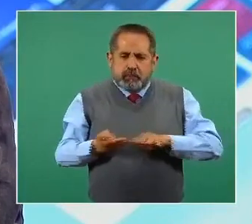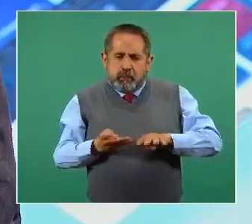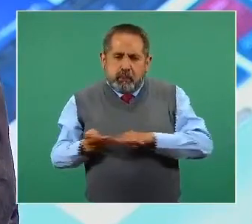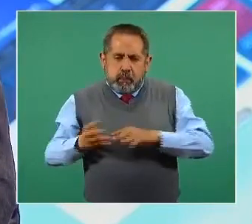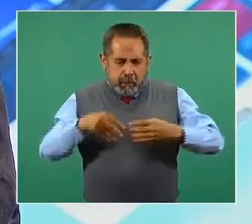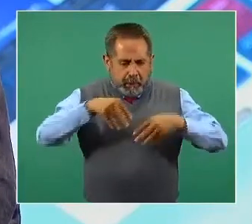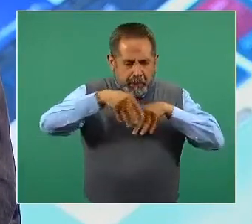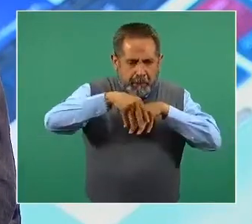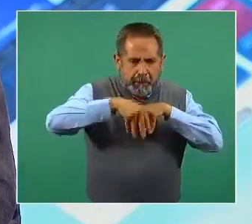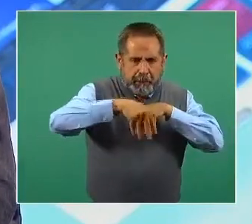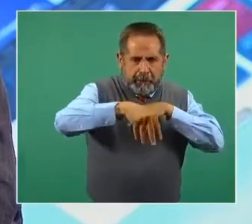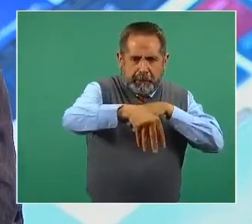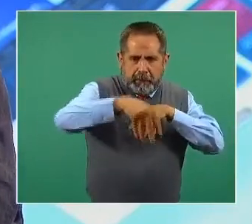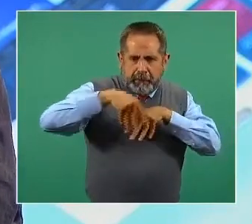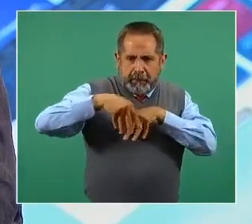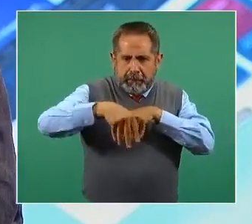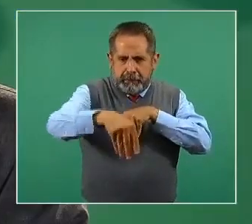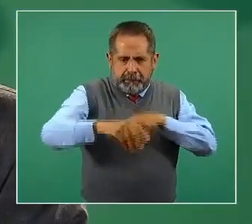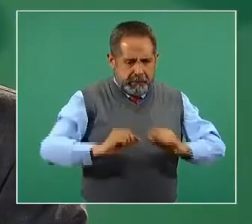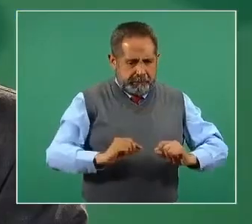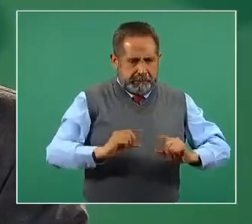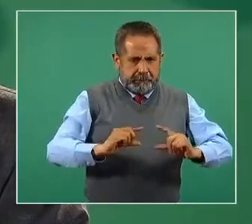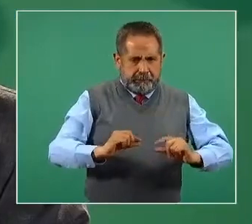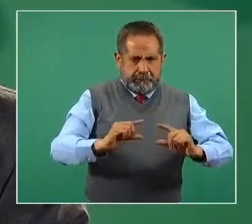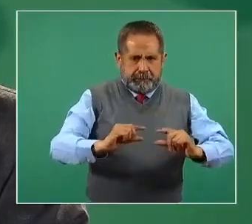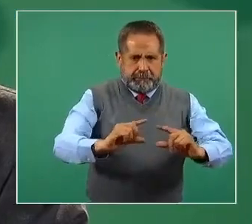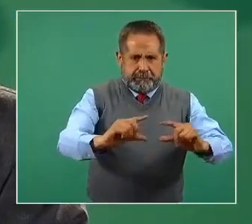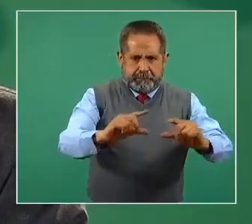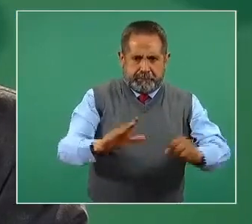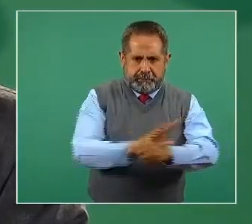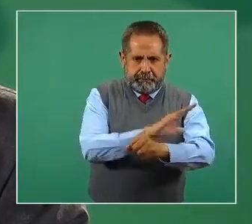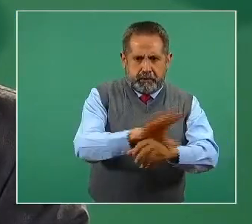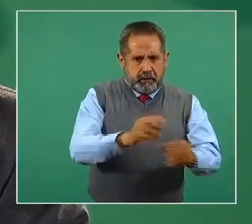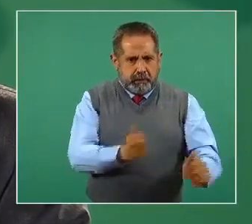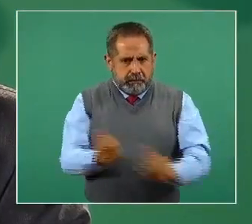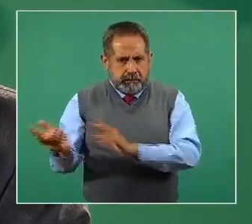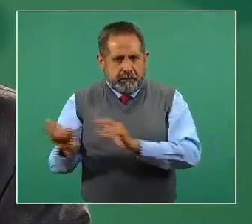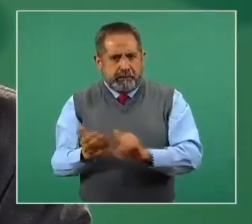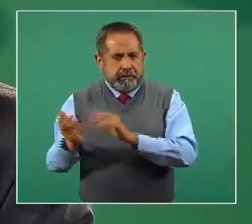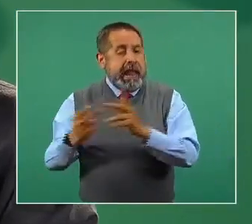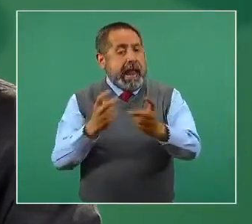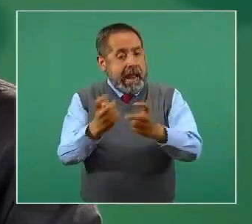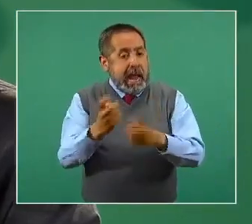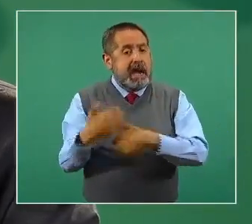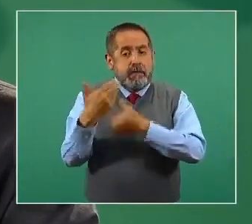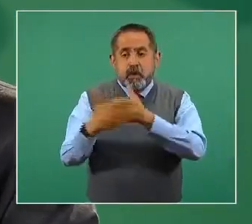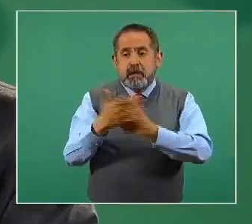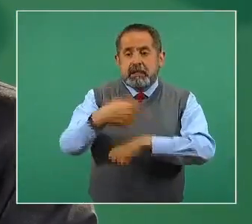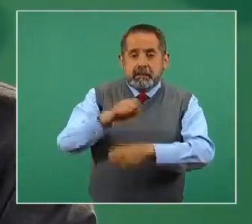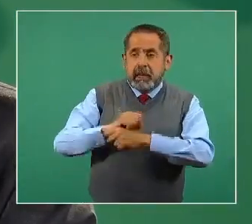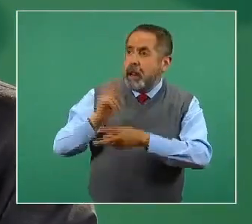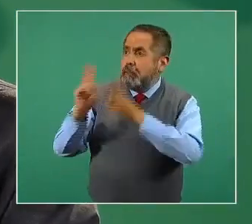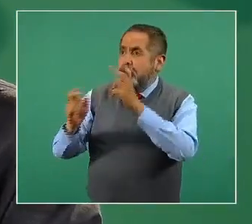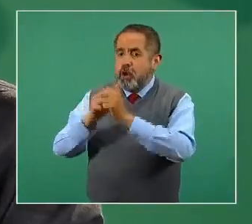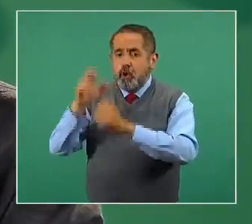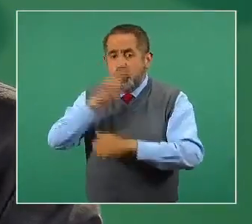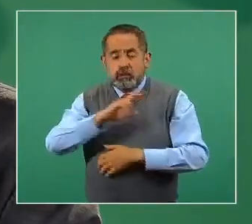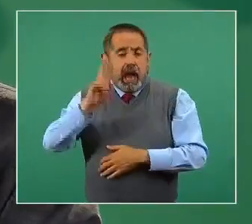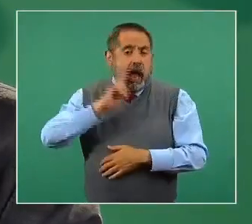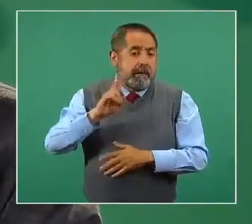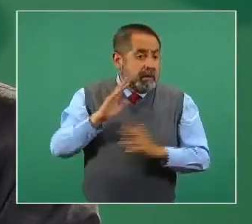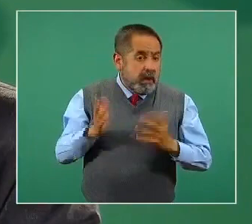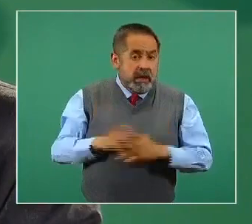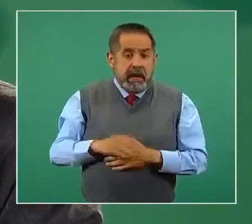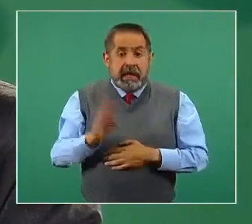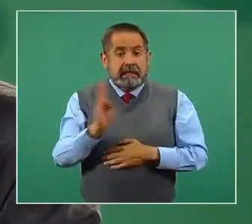es parte de lo que va a conversar el doctor Centeno con los rusos, podría escalarse de tal suerte que